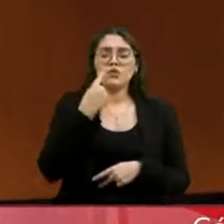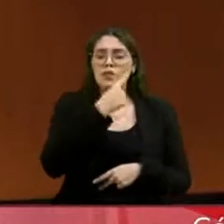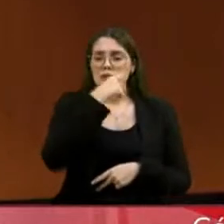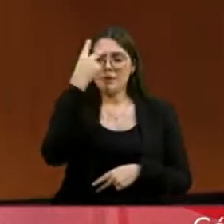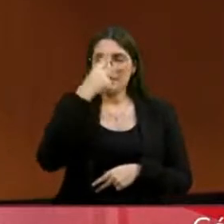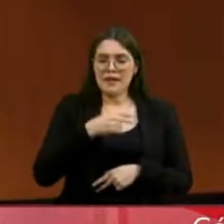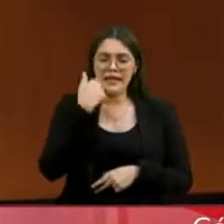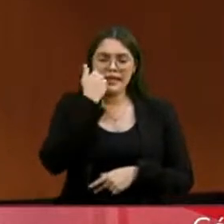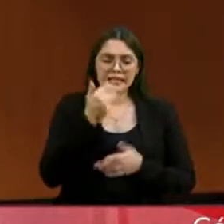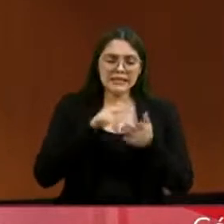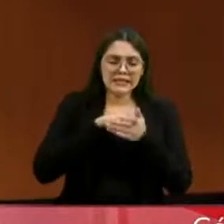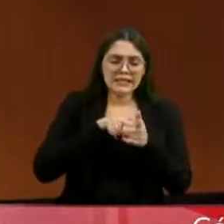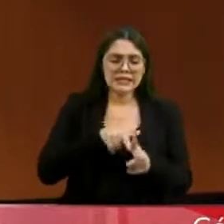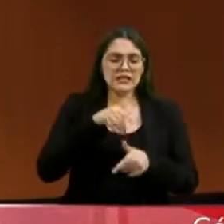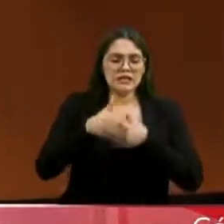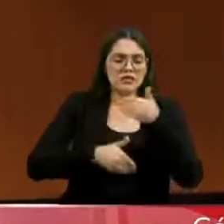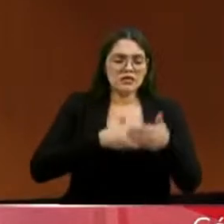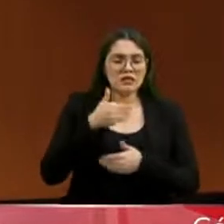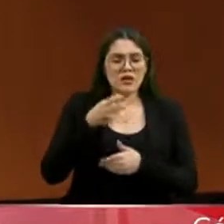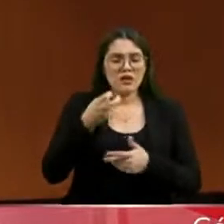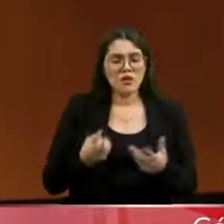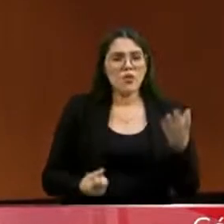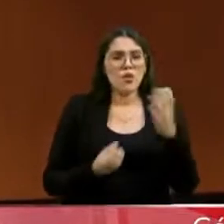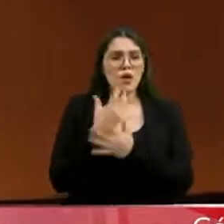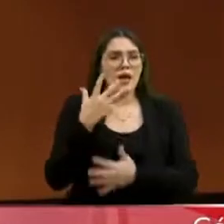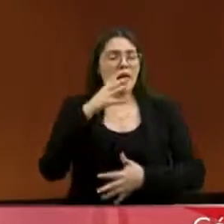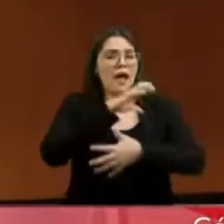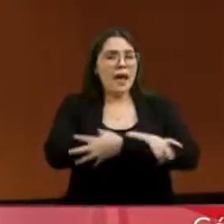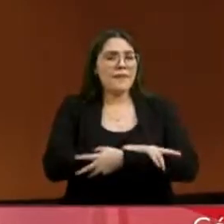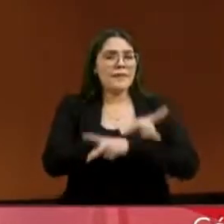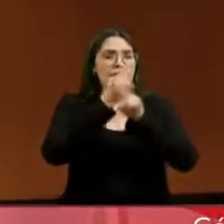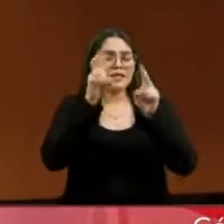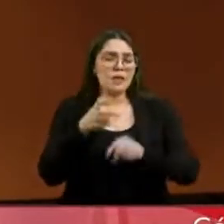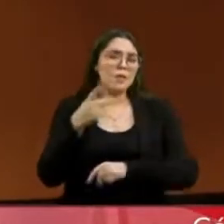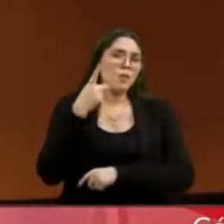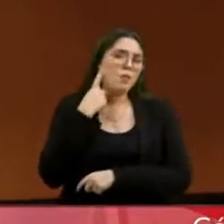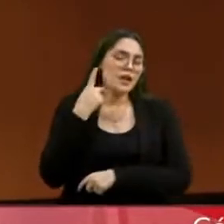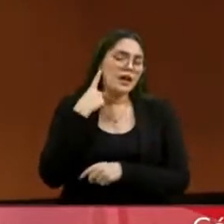y porque esta alianza electoral y política